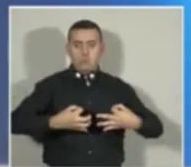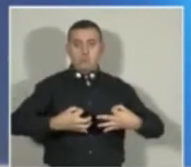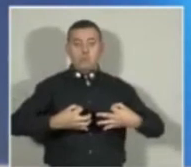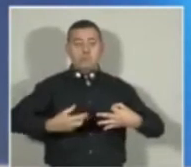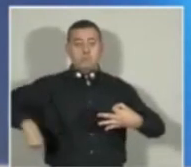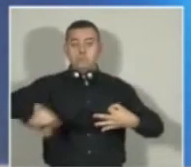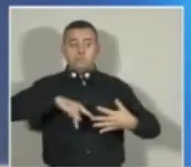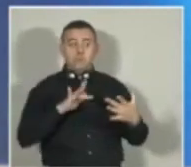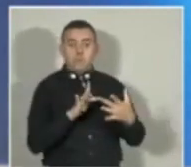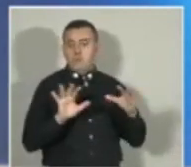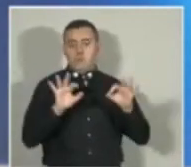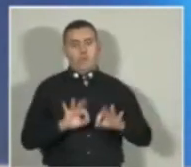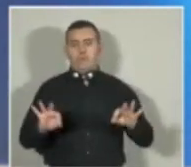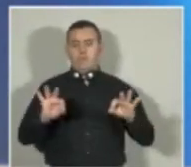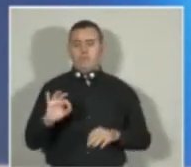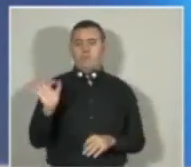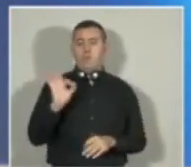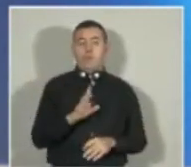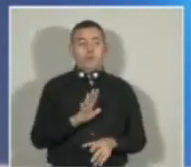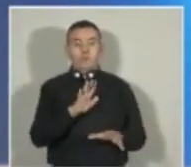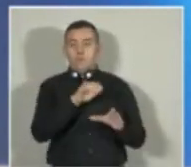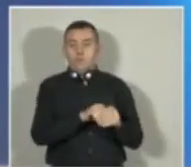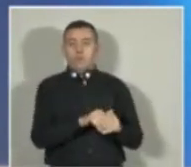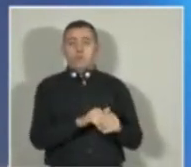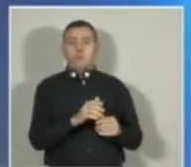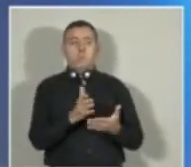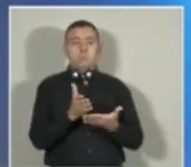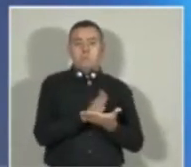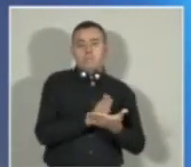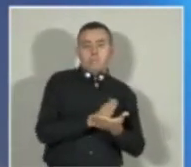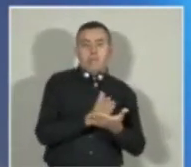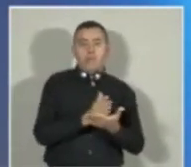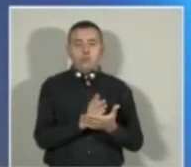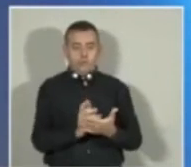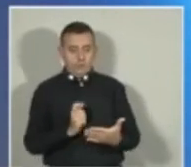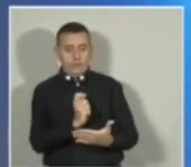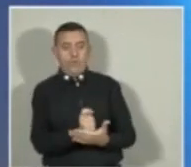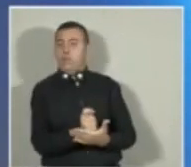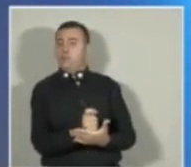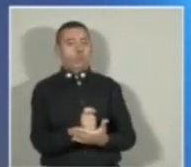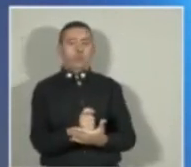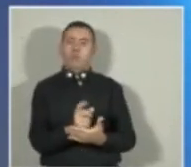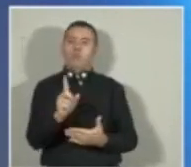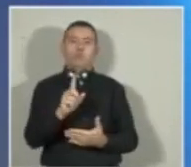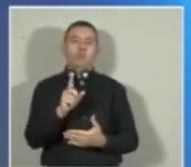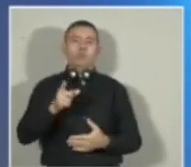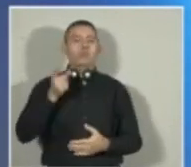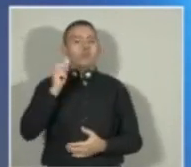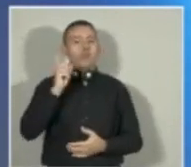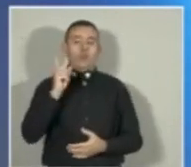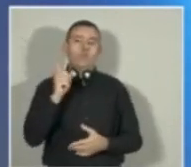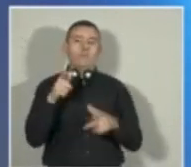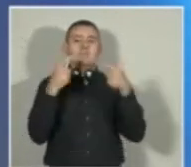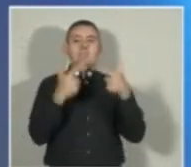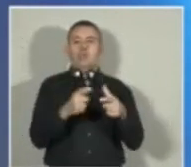Ninguna empresa del grupo financia operaciones con intermediarios o trabajamos con usuarios finales del sector público o empresas de